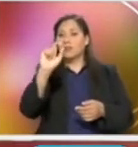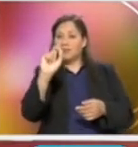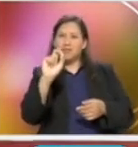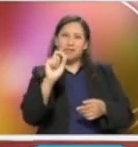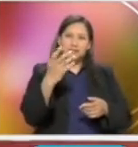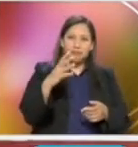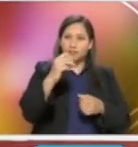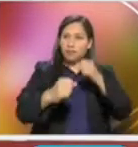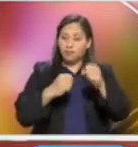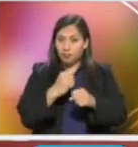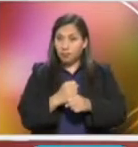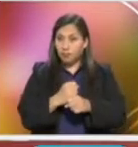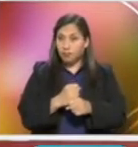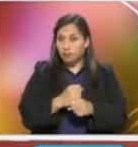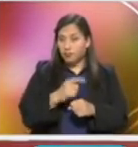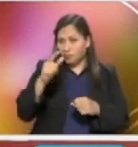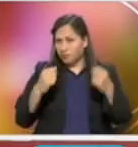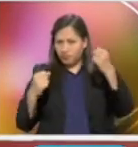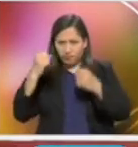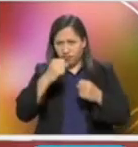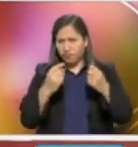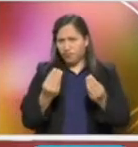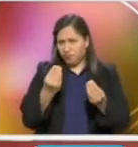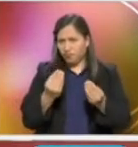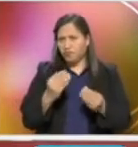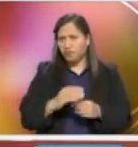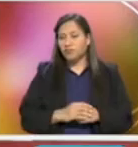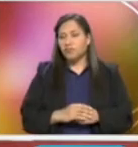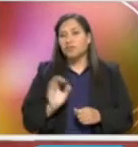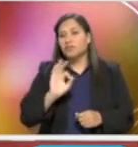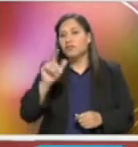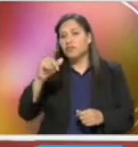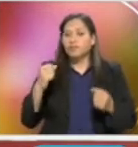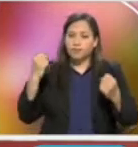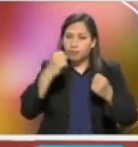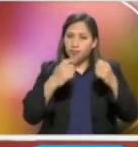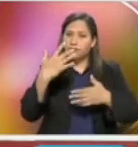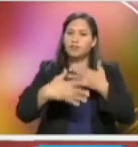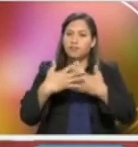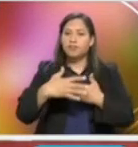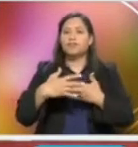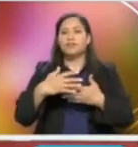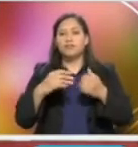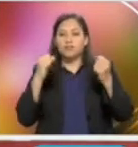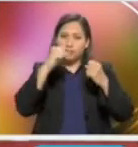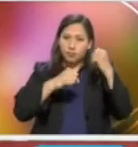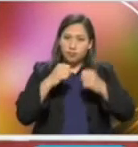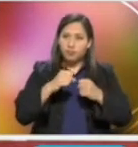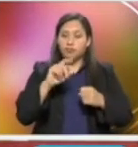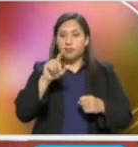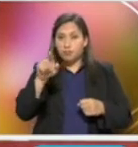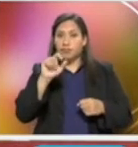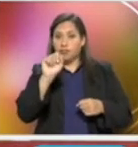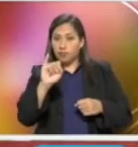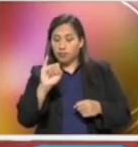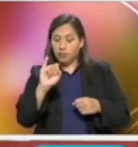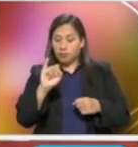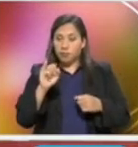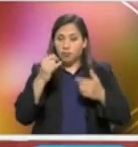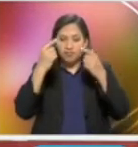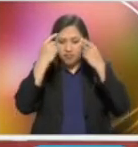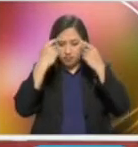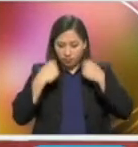después, bueno, pues boxeó demasiado quizá, eran peleas de 15 rounds y bueno, sí le afectó en su físico.